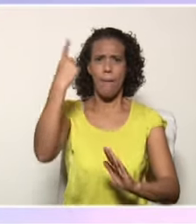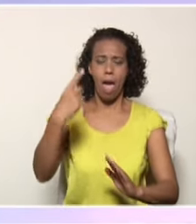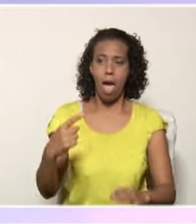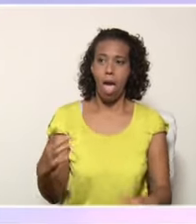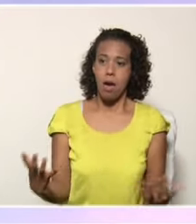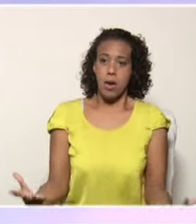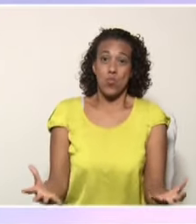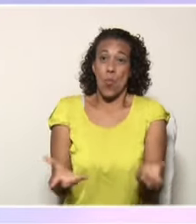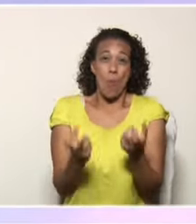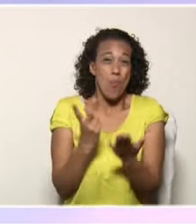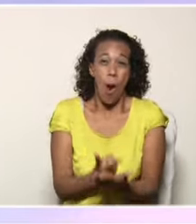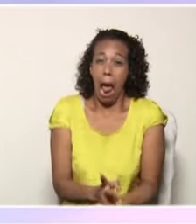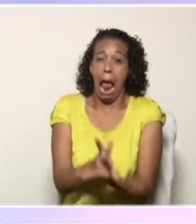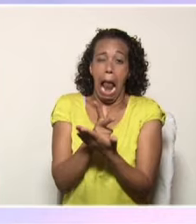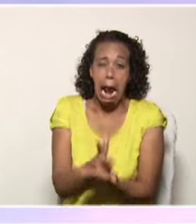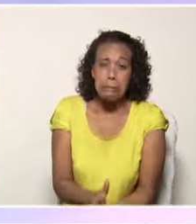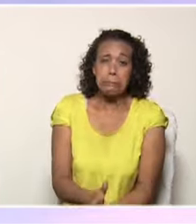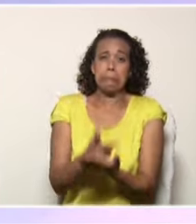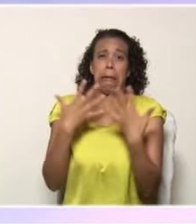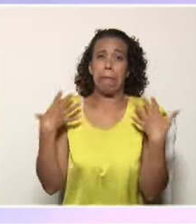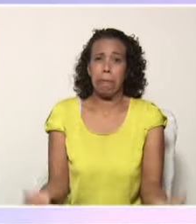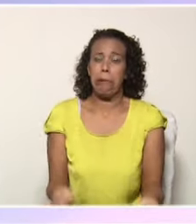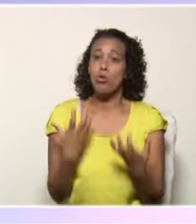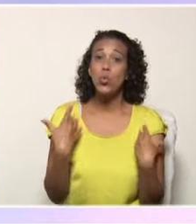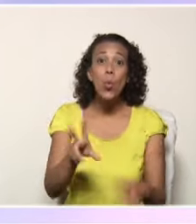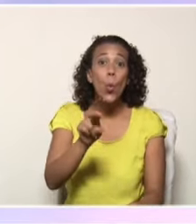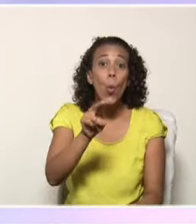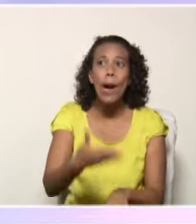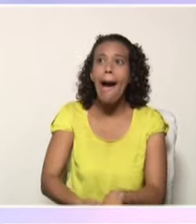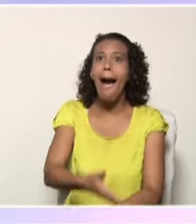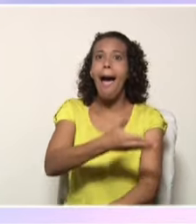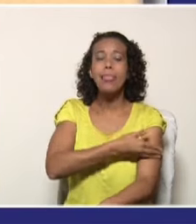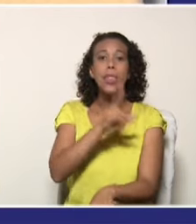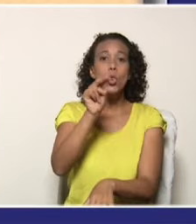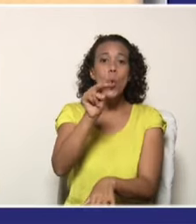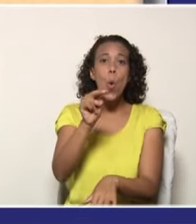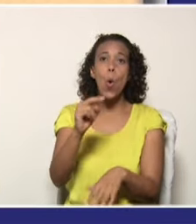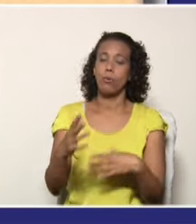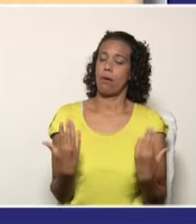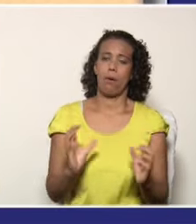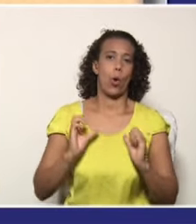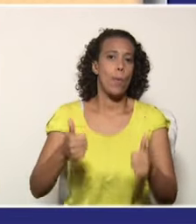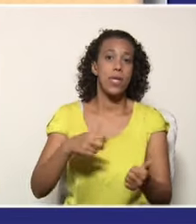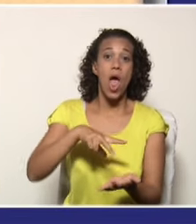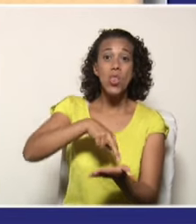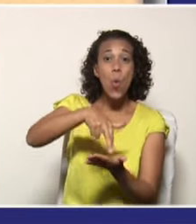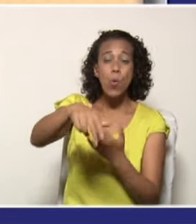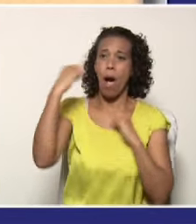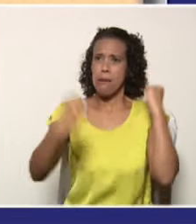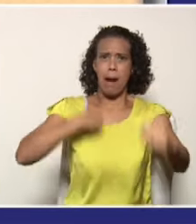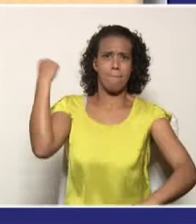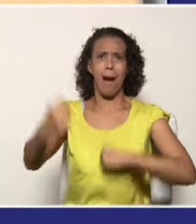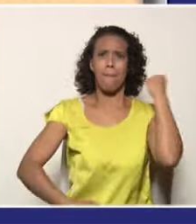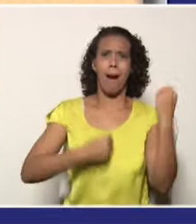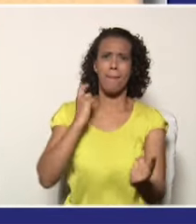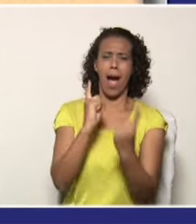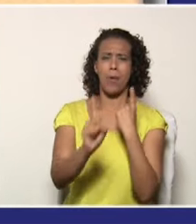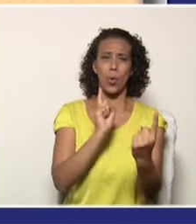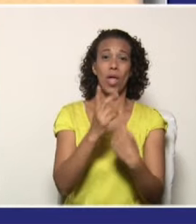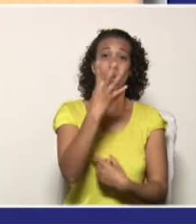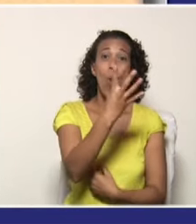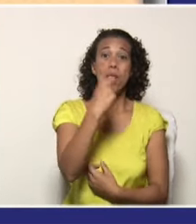una carga muy pesada. Si yo jamás en mi vida he corrido, no voy a iniciar entrenando en un maratón de